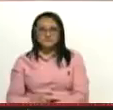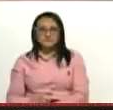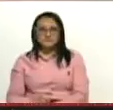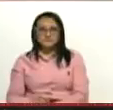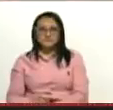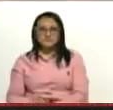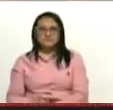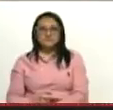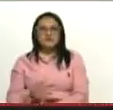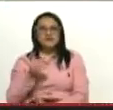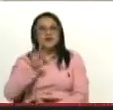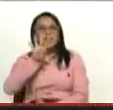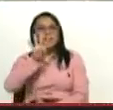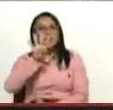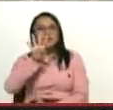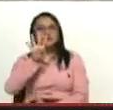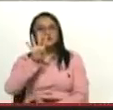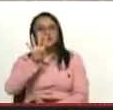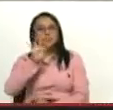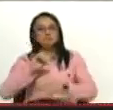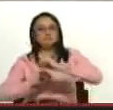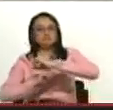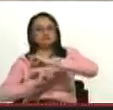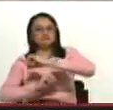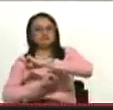tiene cuatro Pilares principales